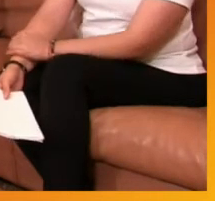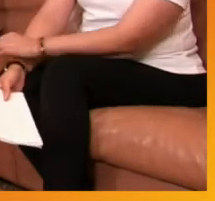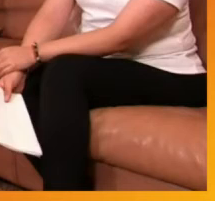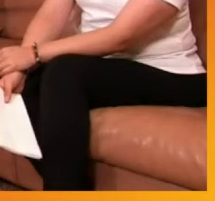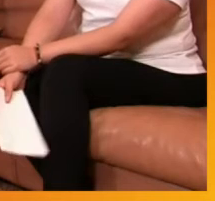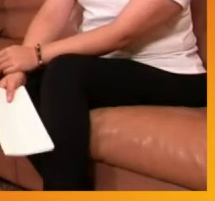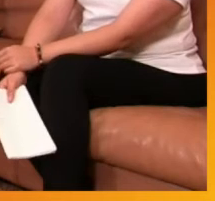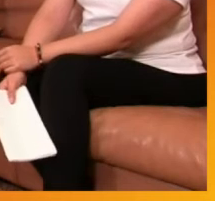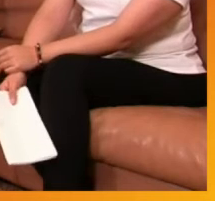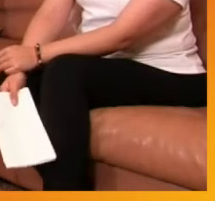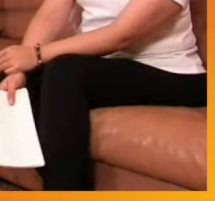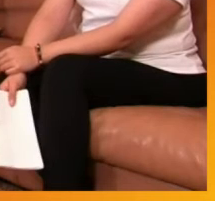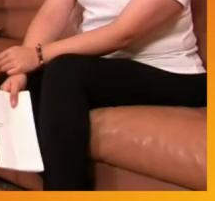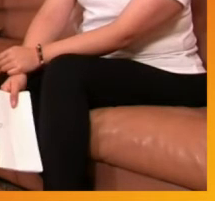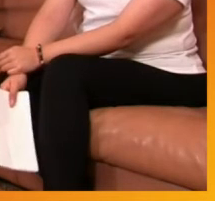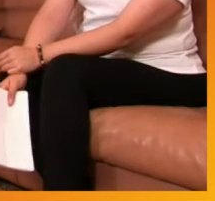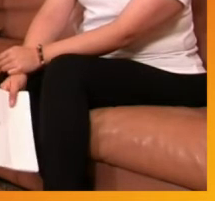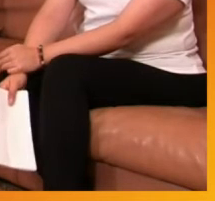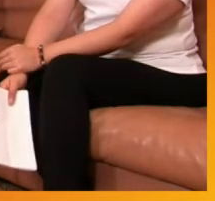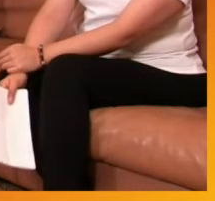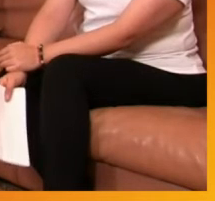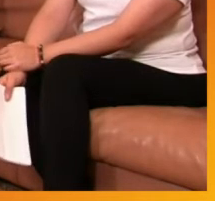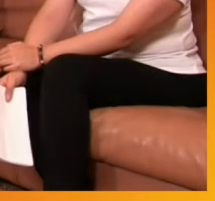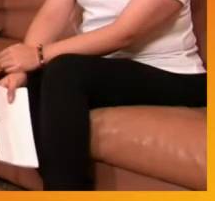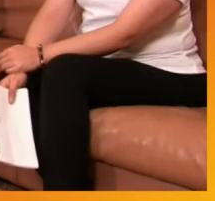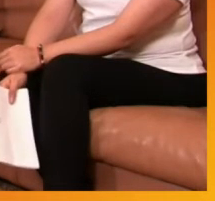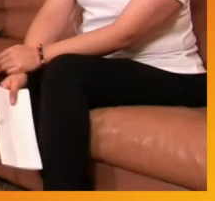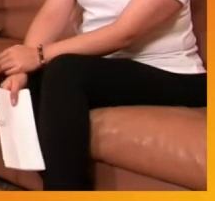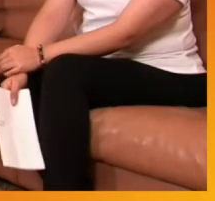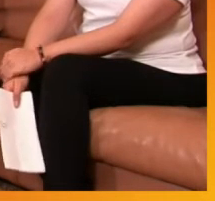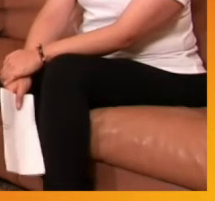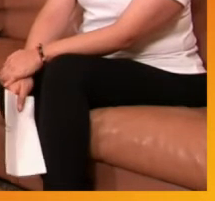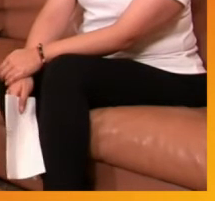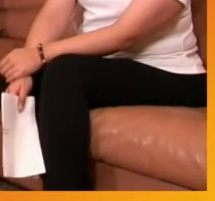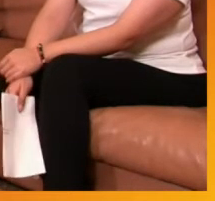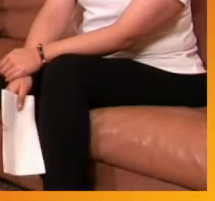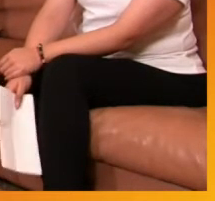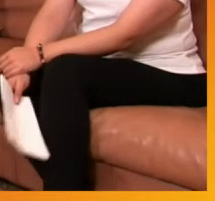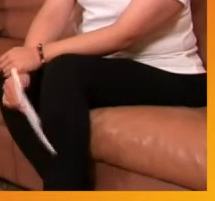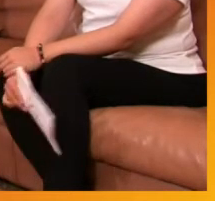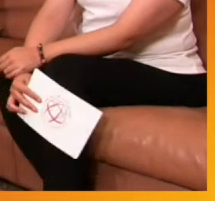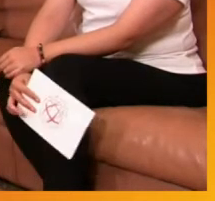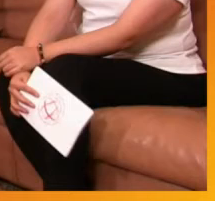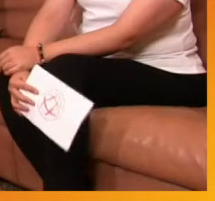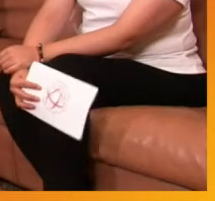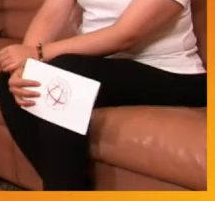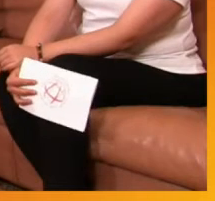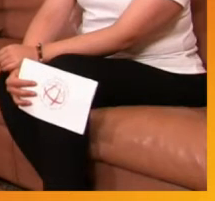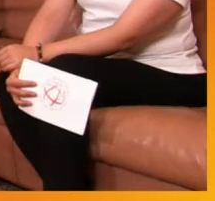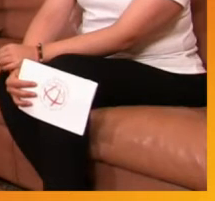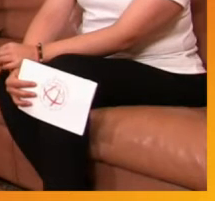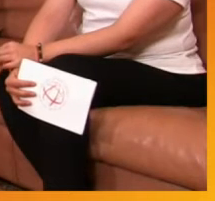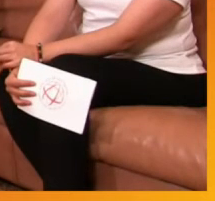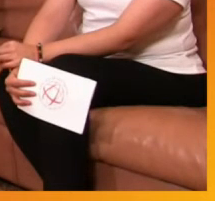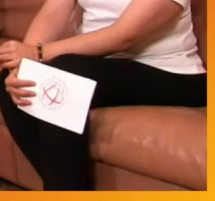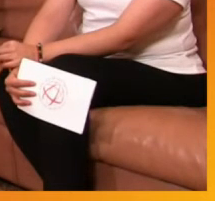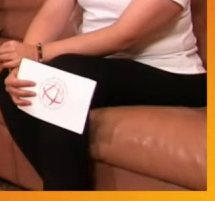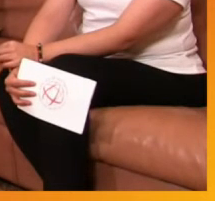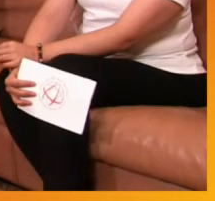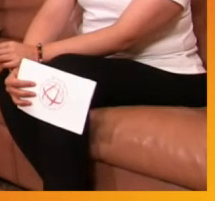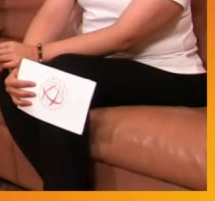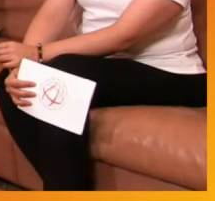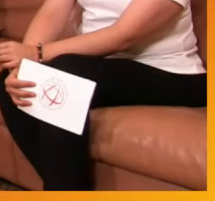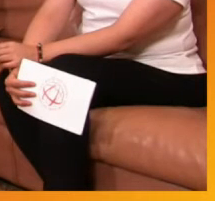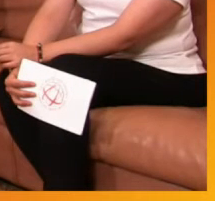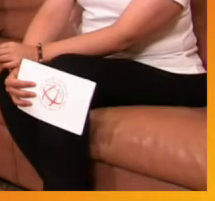de teatro y apariciones especiales en la televisión. Ella nos cuenta mucho de su experiencia que vivió cuando su mamá